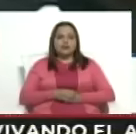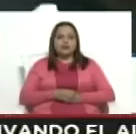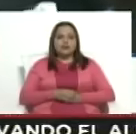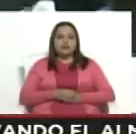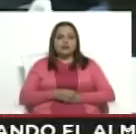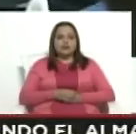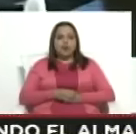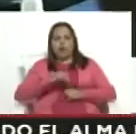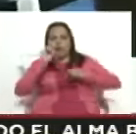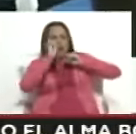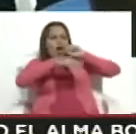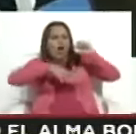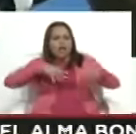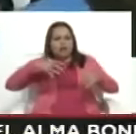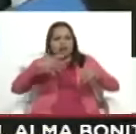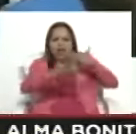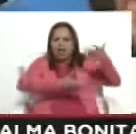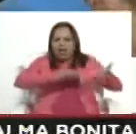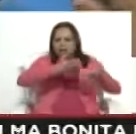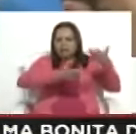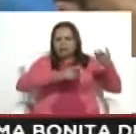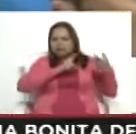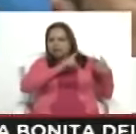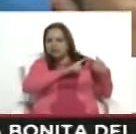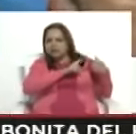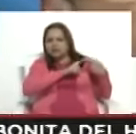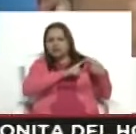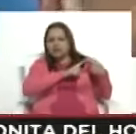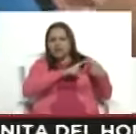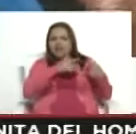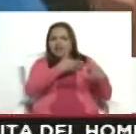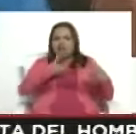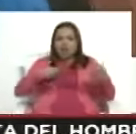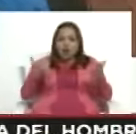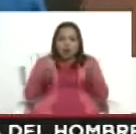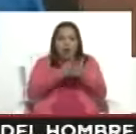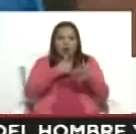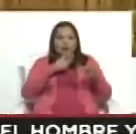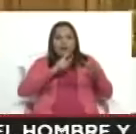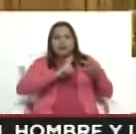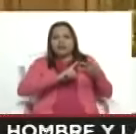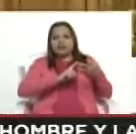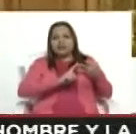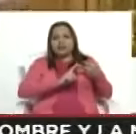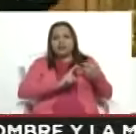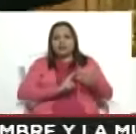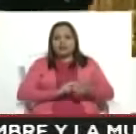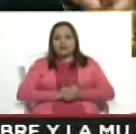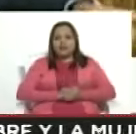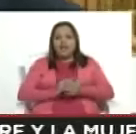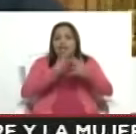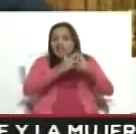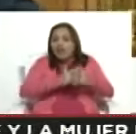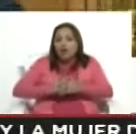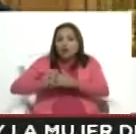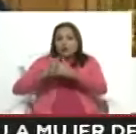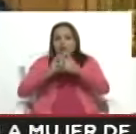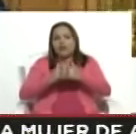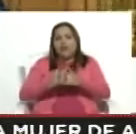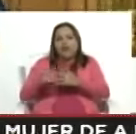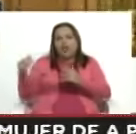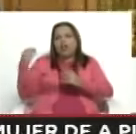guarimba, intentos de golpes de Estado, el imperialismo.